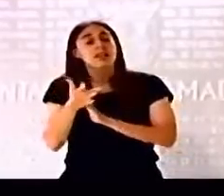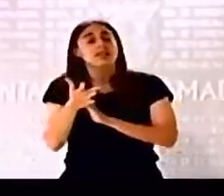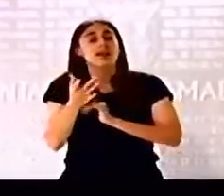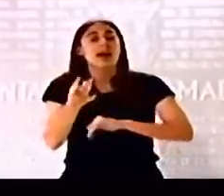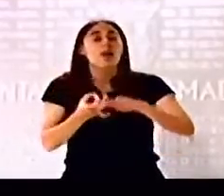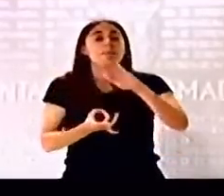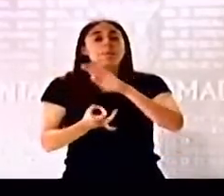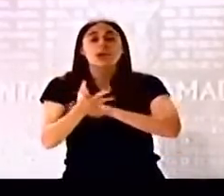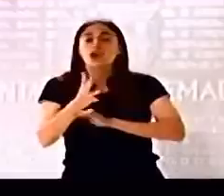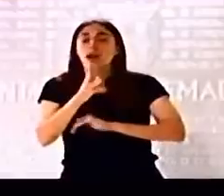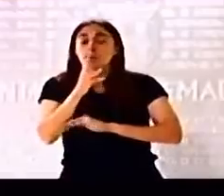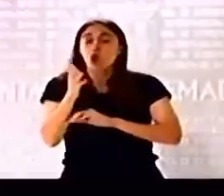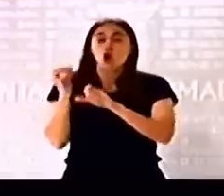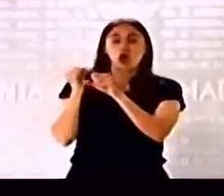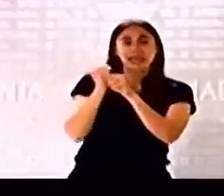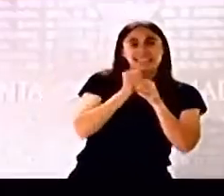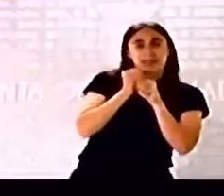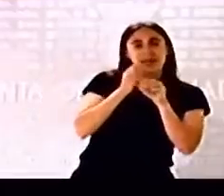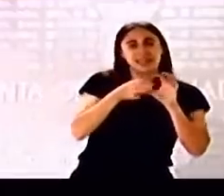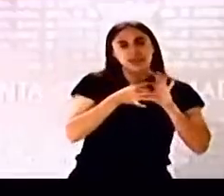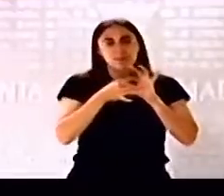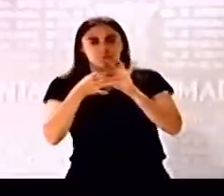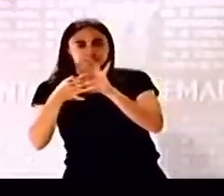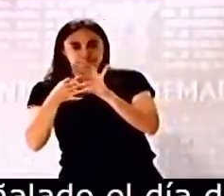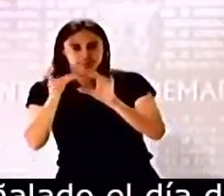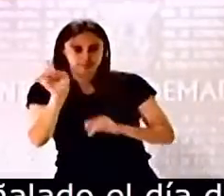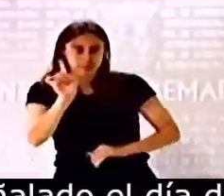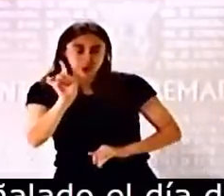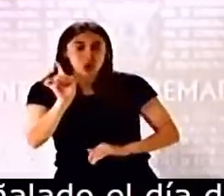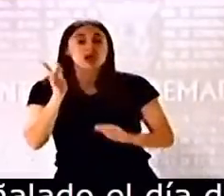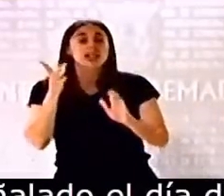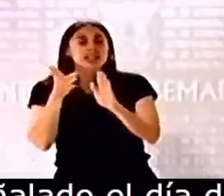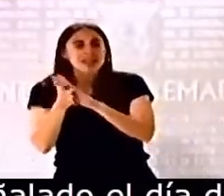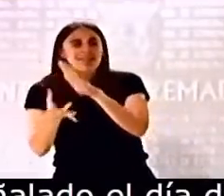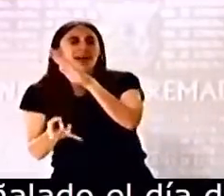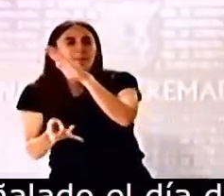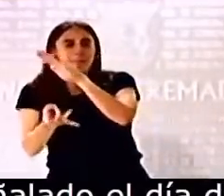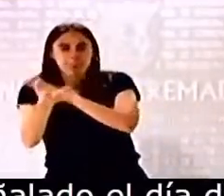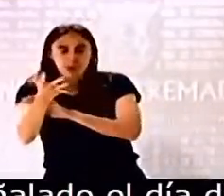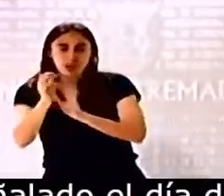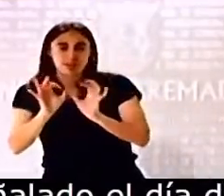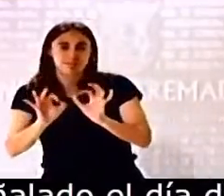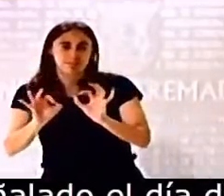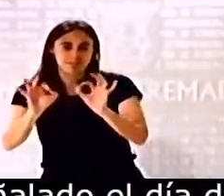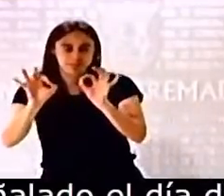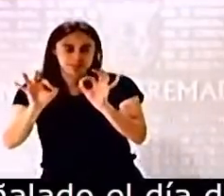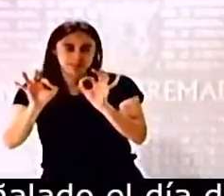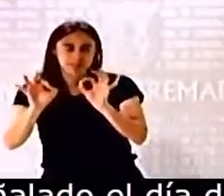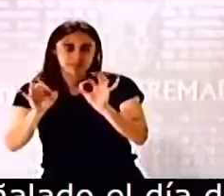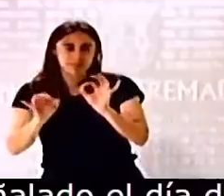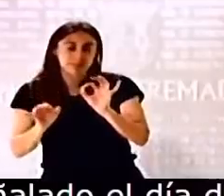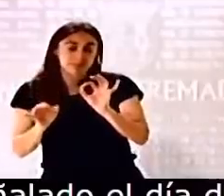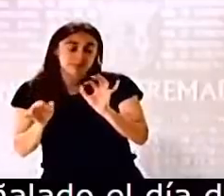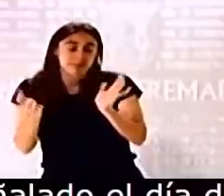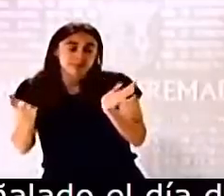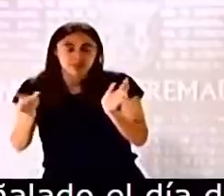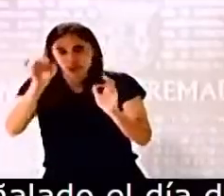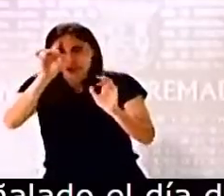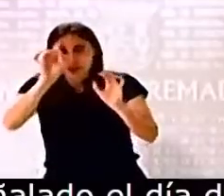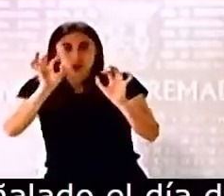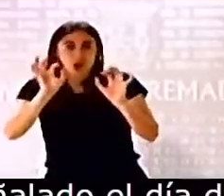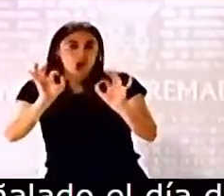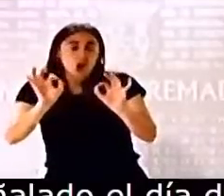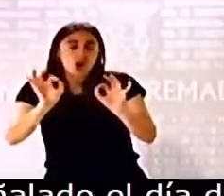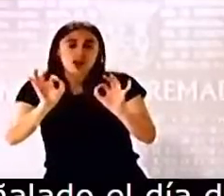los efectos de la Semana Santa, que obedece a un brote que se ha producido y que, evidentemente, sí